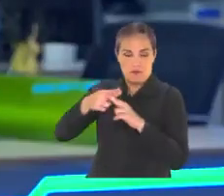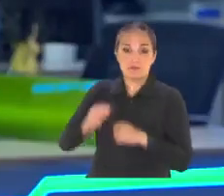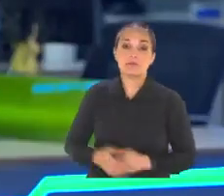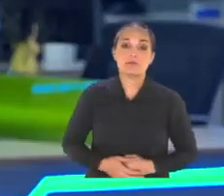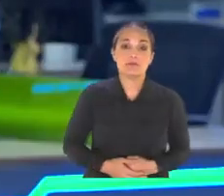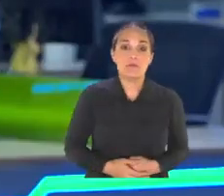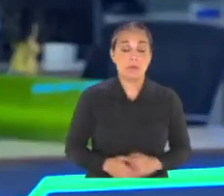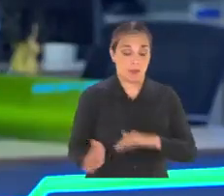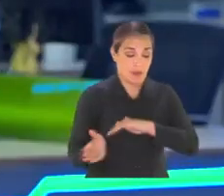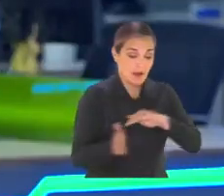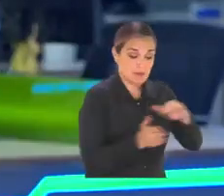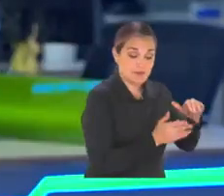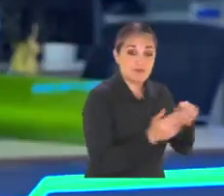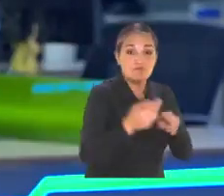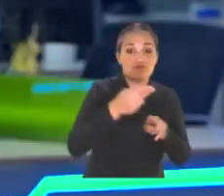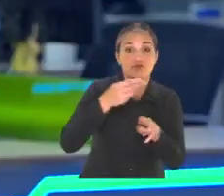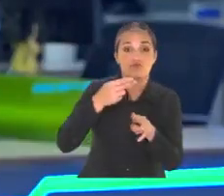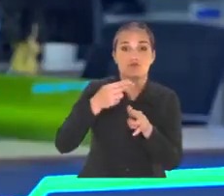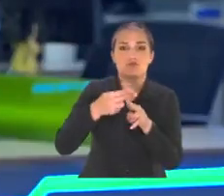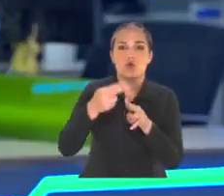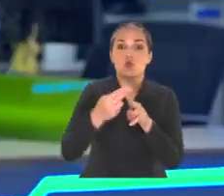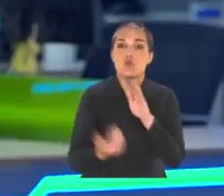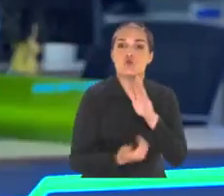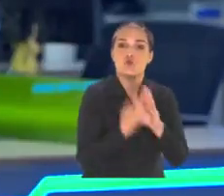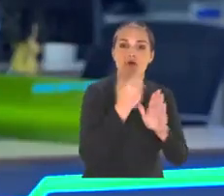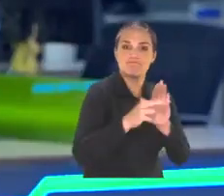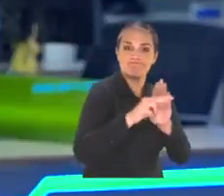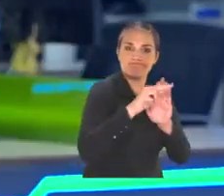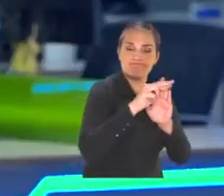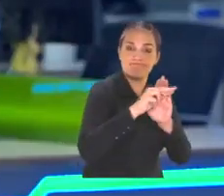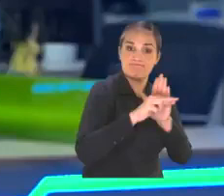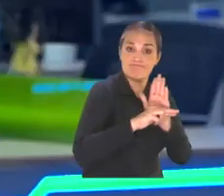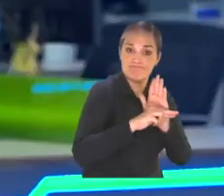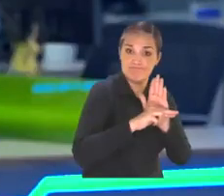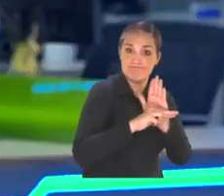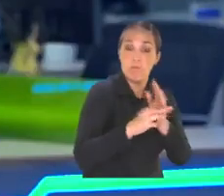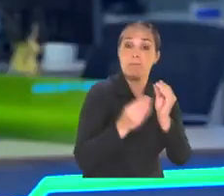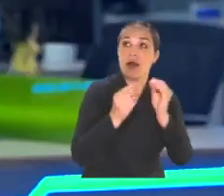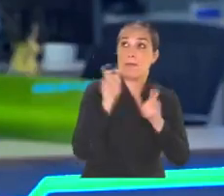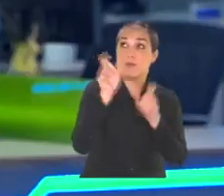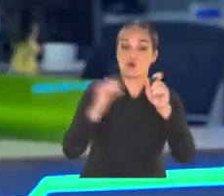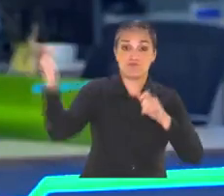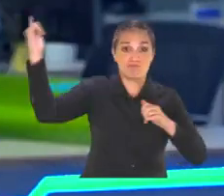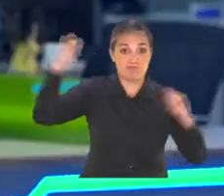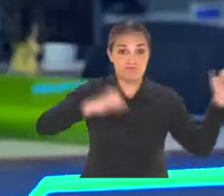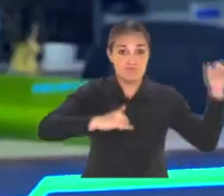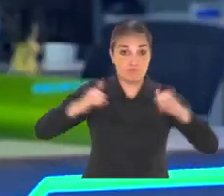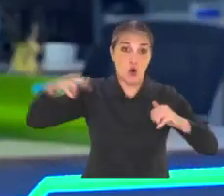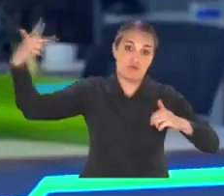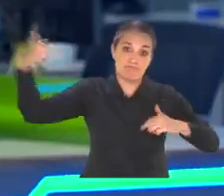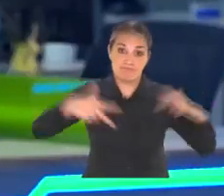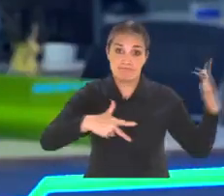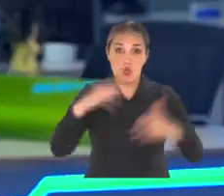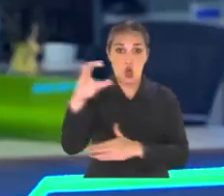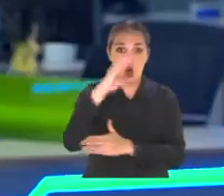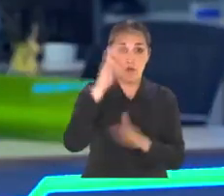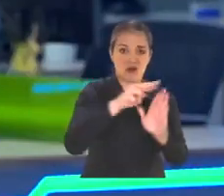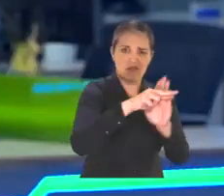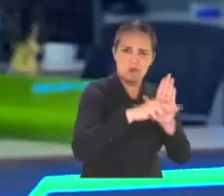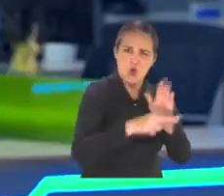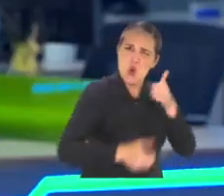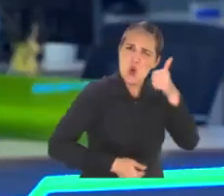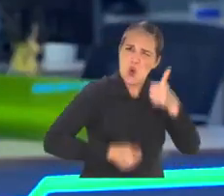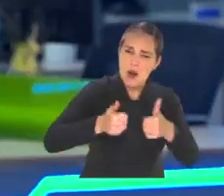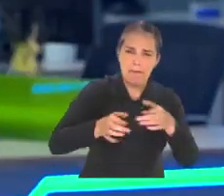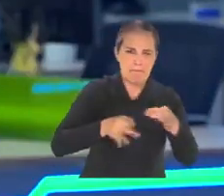Y es cuestión de días para que entren en vigencia las nuevas restricciones para aquellos que quieran entrar a Colombia. Pues pilas, porque aquí en Noticias RCN les contamos paso a